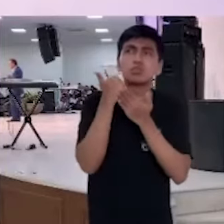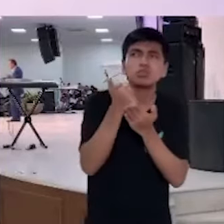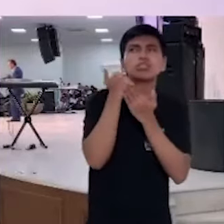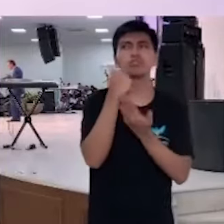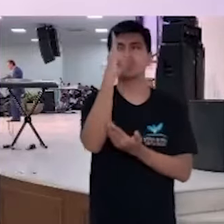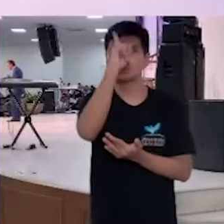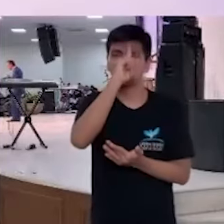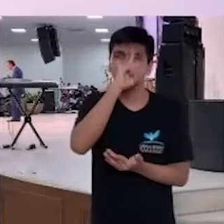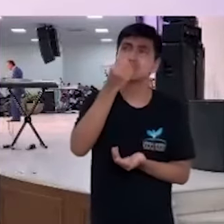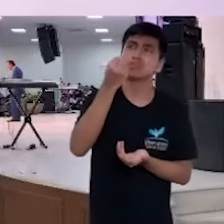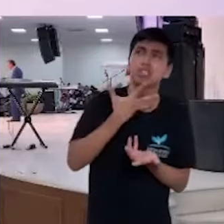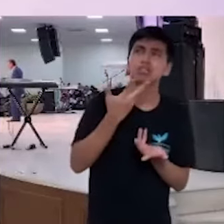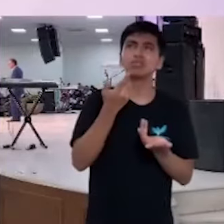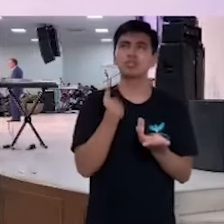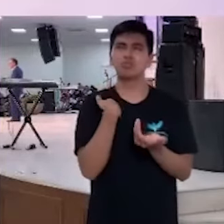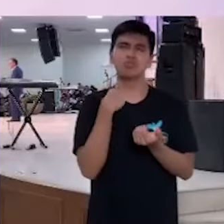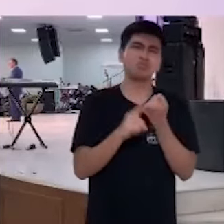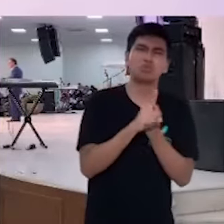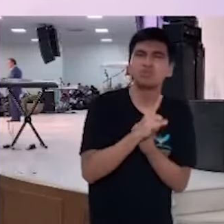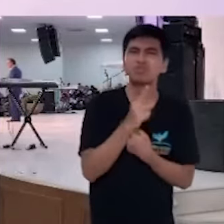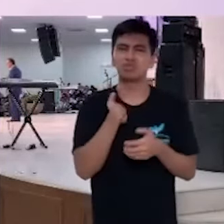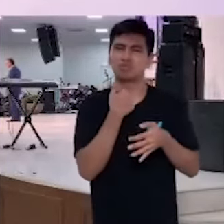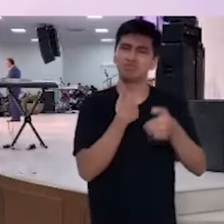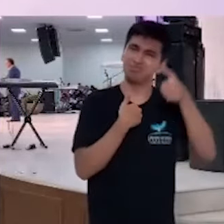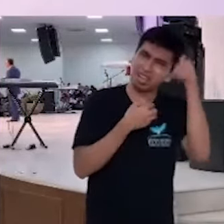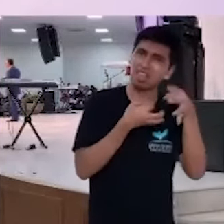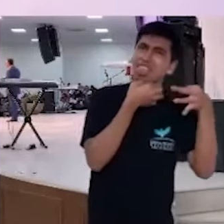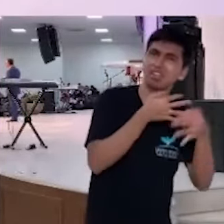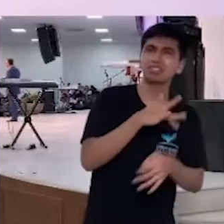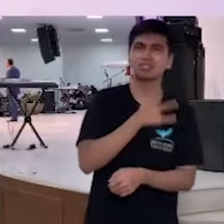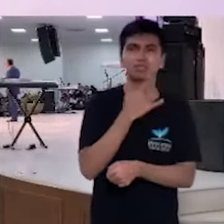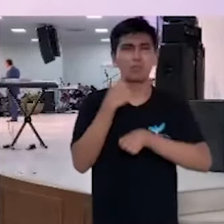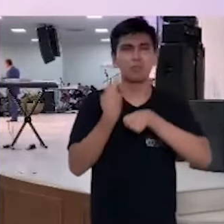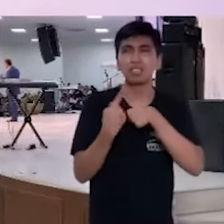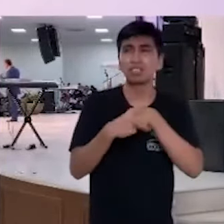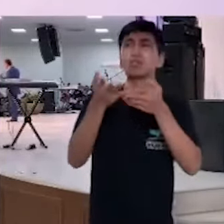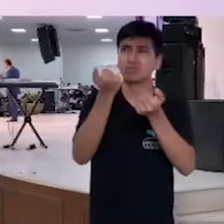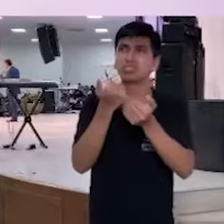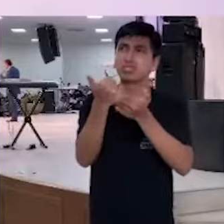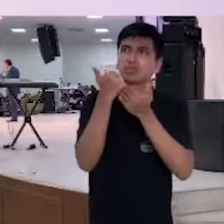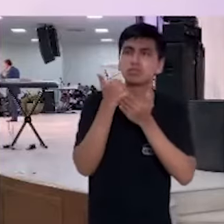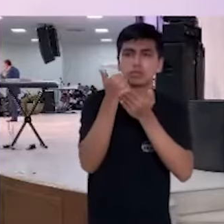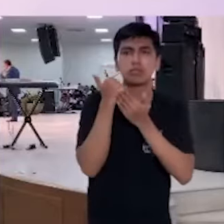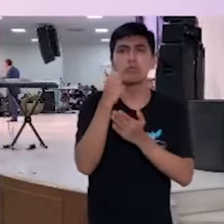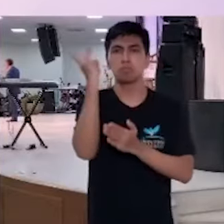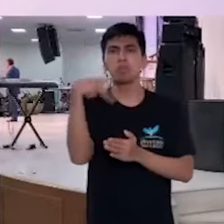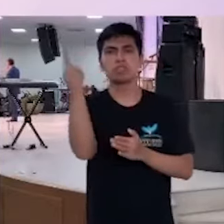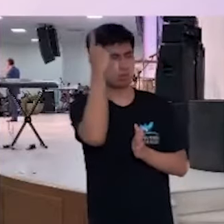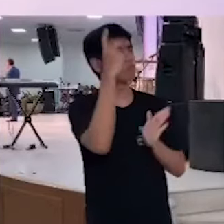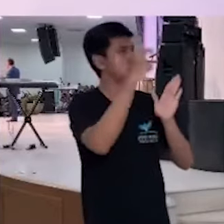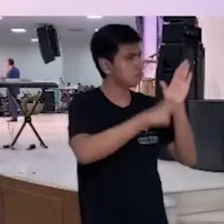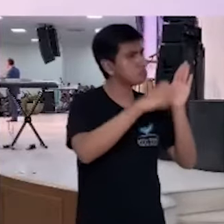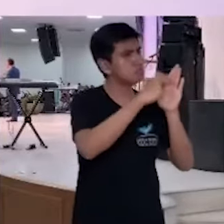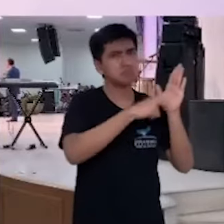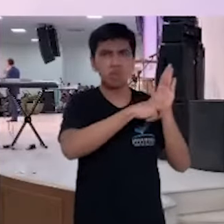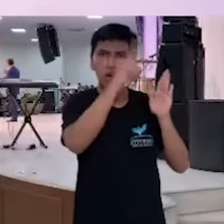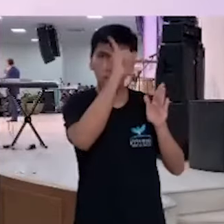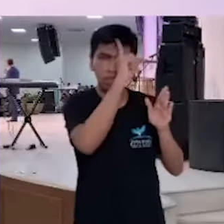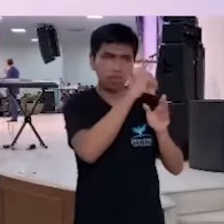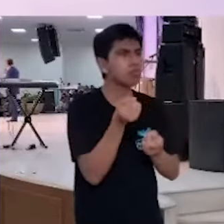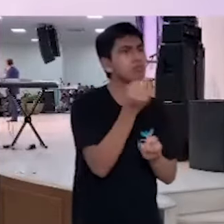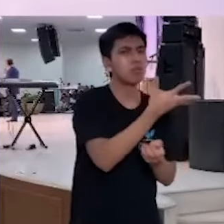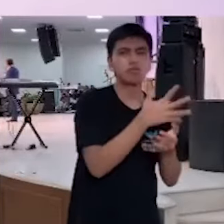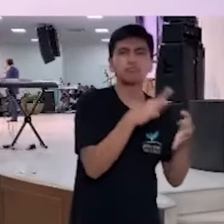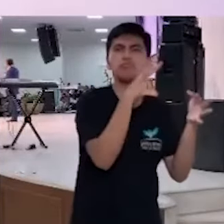humildad siempre de aceptar la corrección. Hermanos, aceptar eso nos protege no solamente